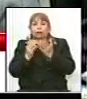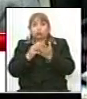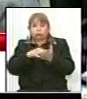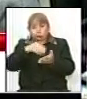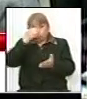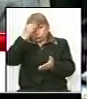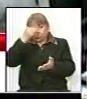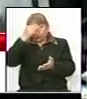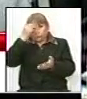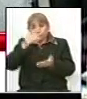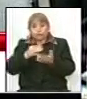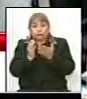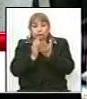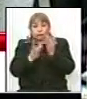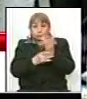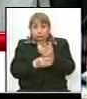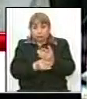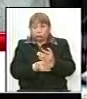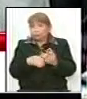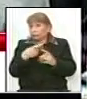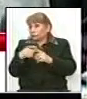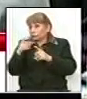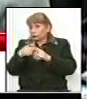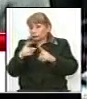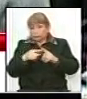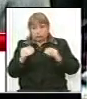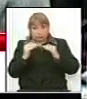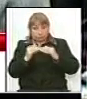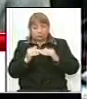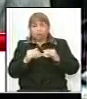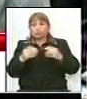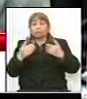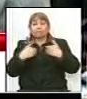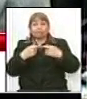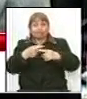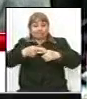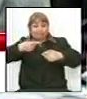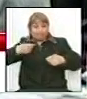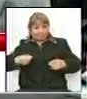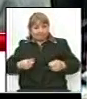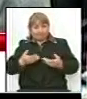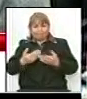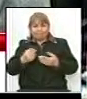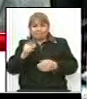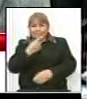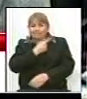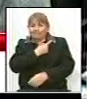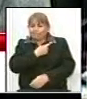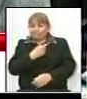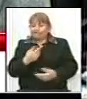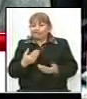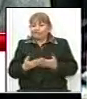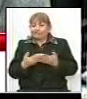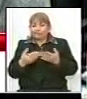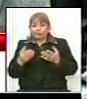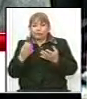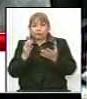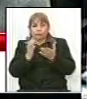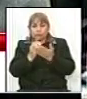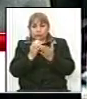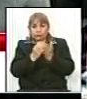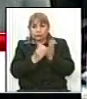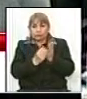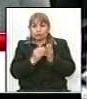que las escuelas de medicina y de otras carreras afines tengan que tener desde pregrado cursos de capacitación en geriatría para que